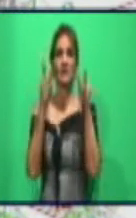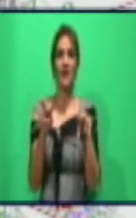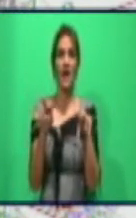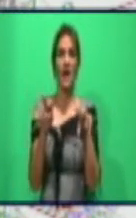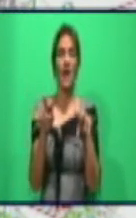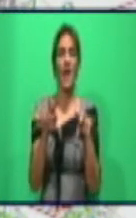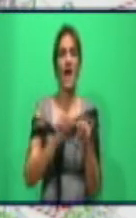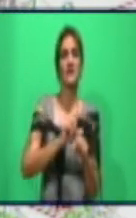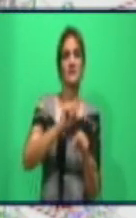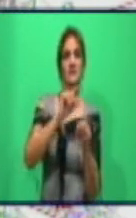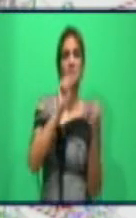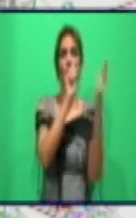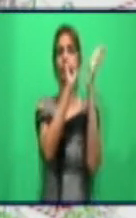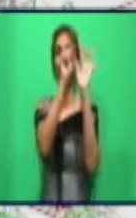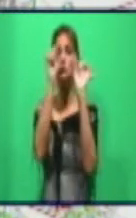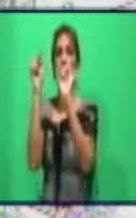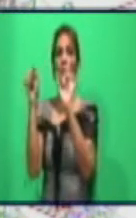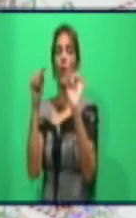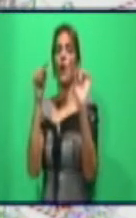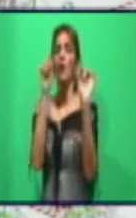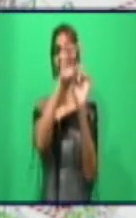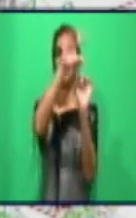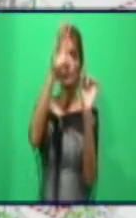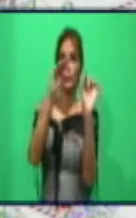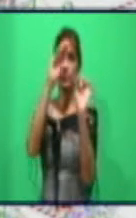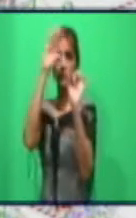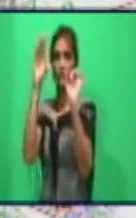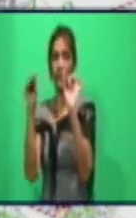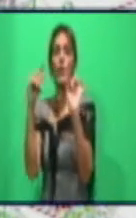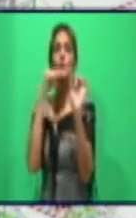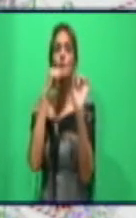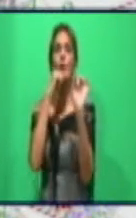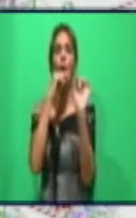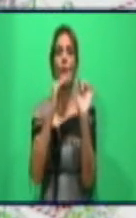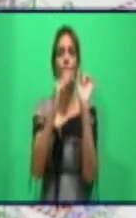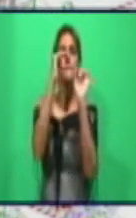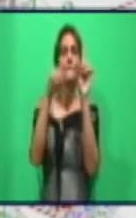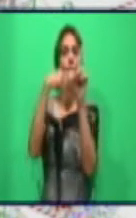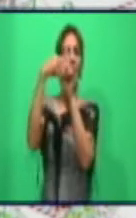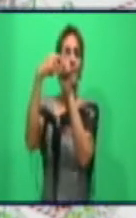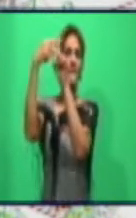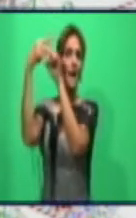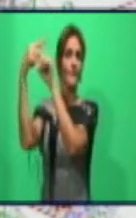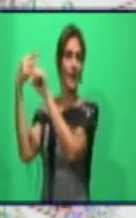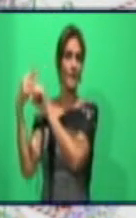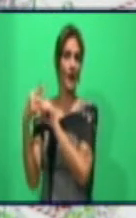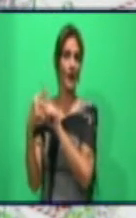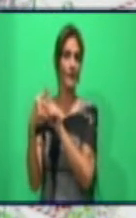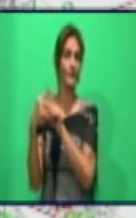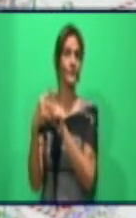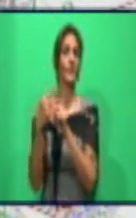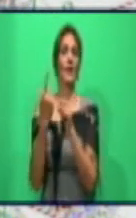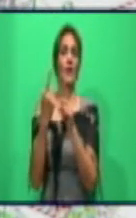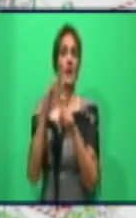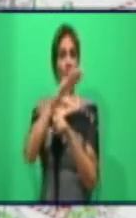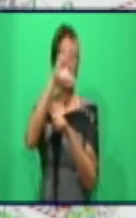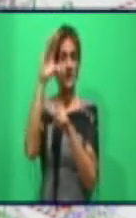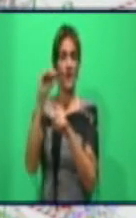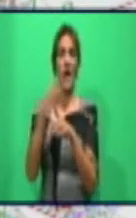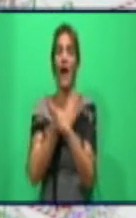rojas se van haciendo mayor el de abajo a la izquierda y hasta hasta el 18 hasta el 18 de